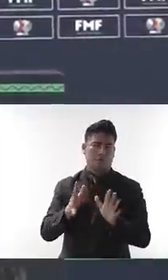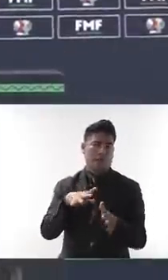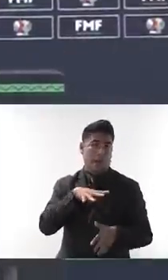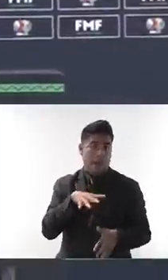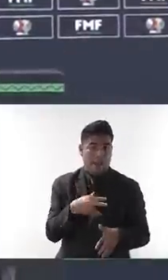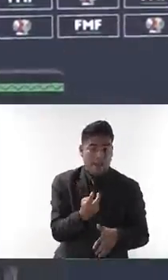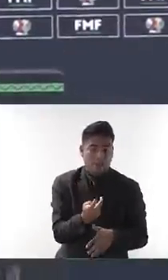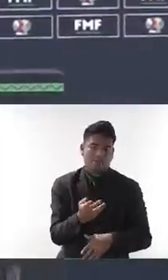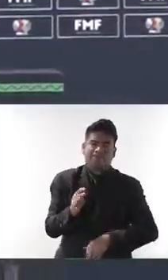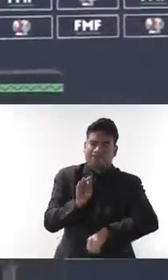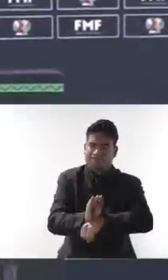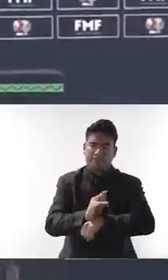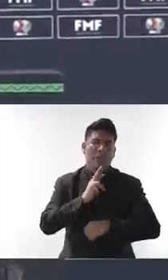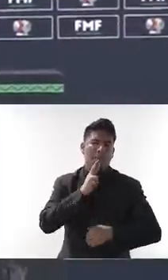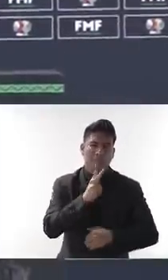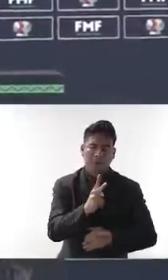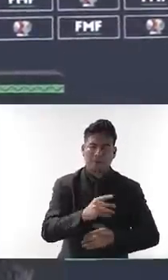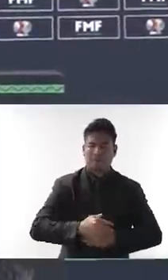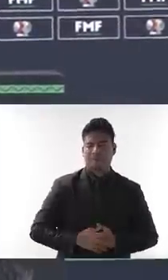Claro Sports.